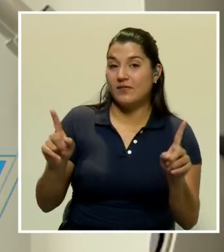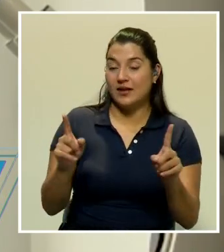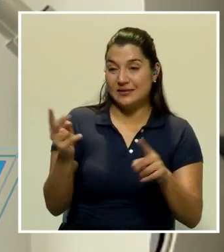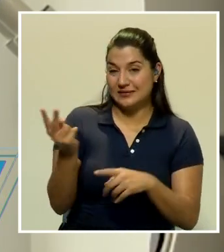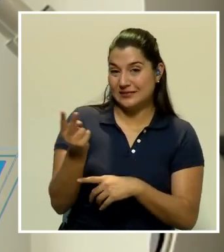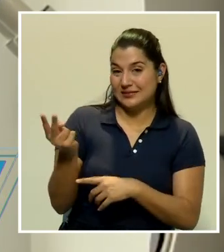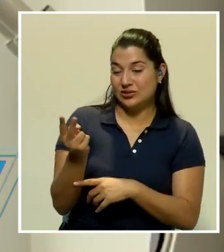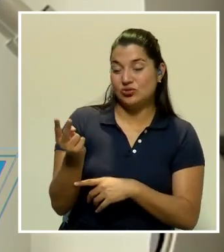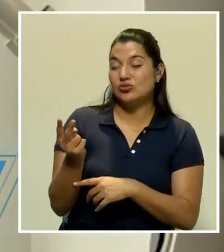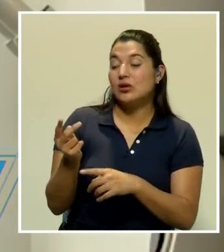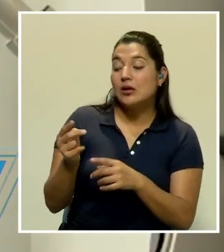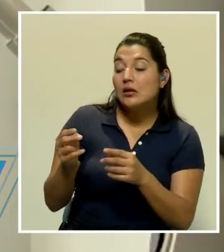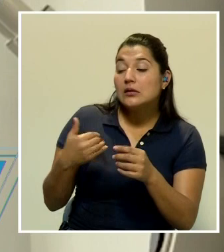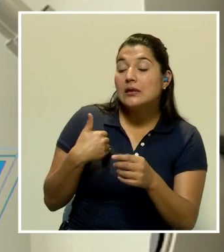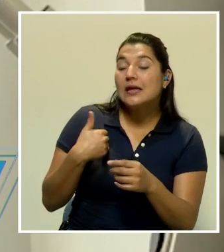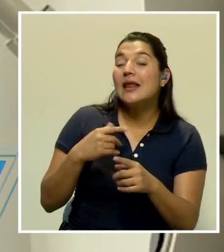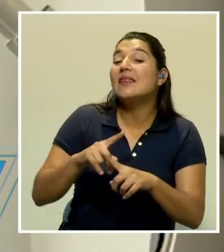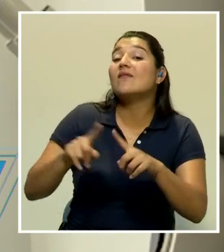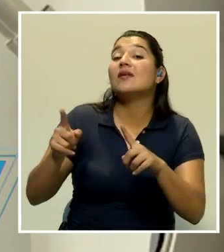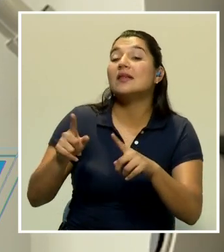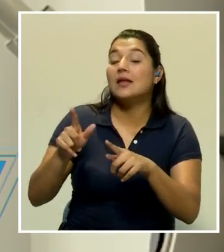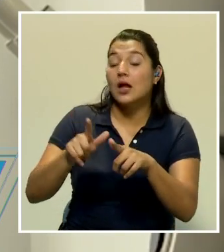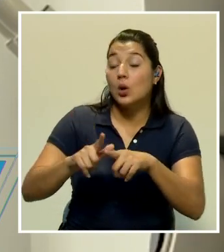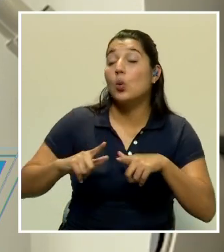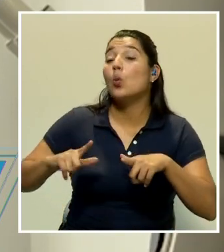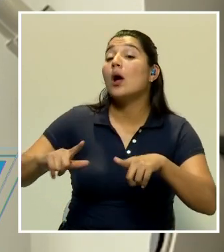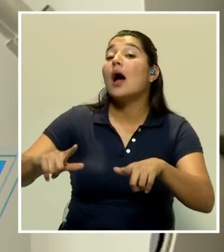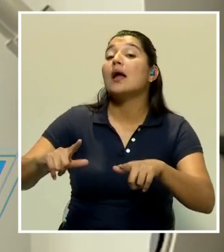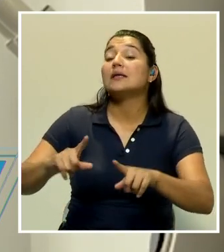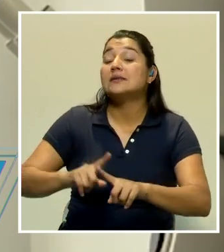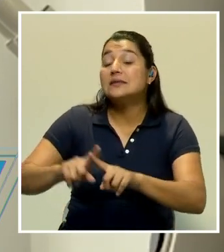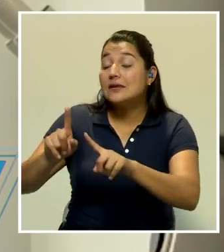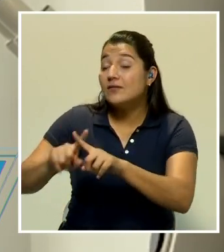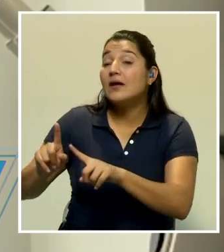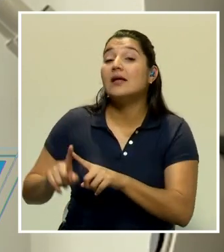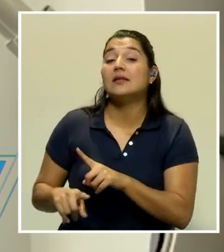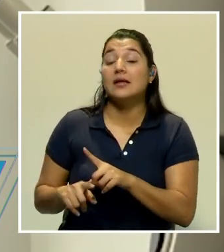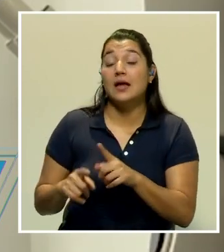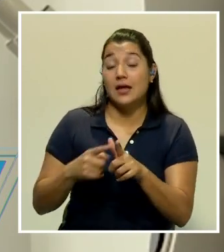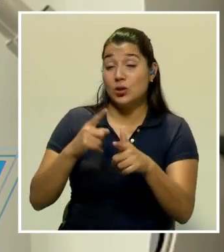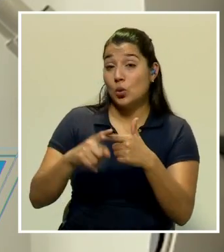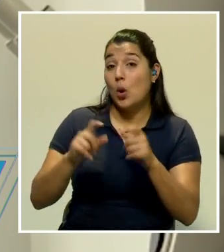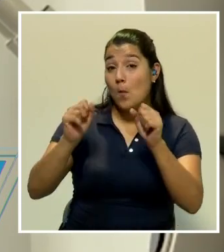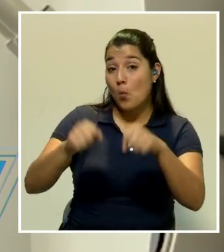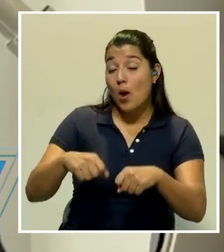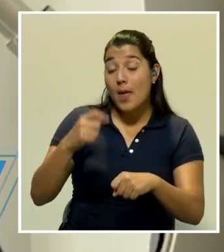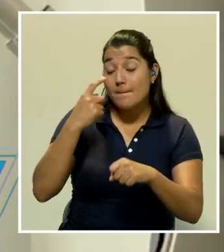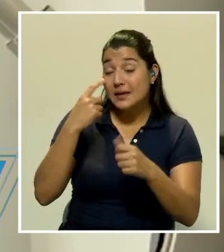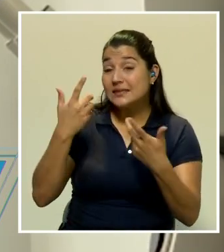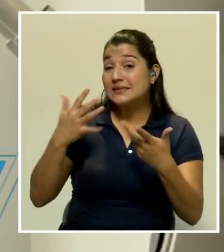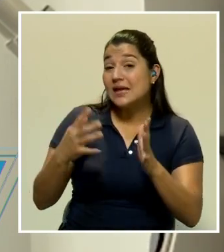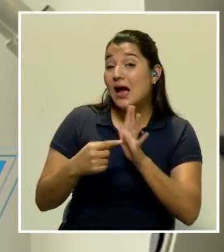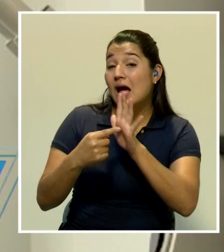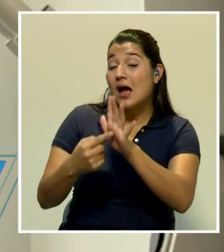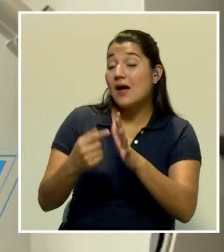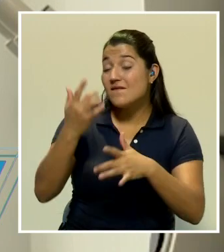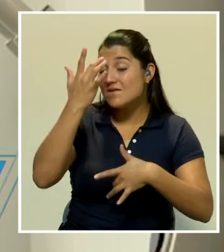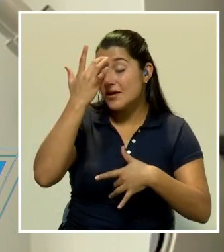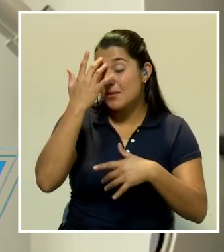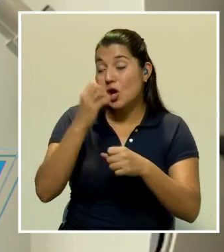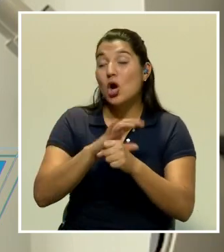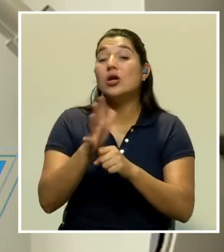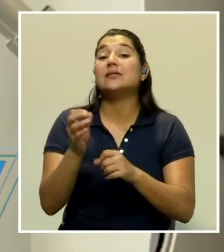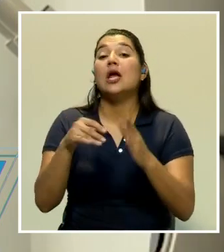distintos lugares, lo que muestra claramente que hay diversas introducciones del virus en Costa Rica como en cualquier otro